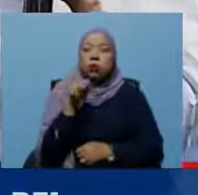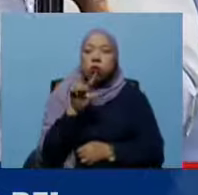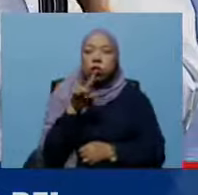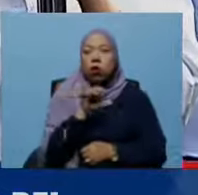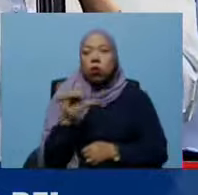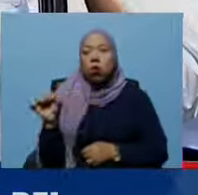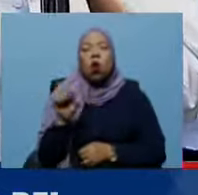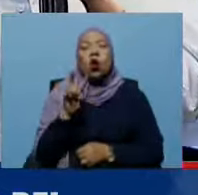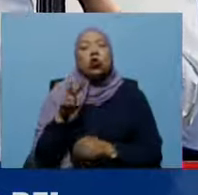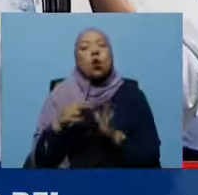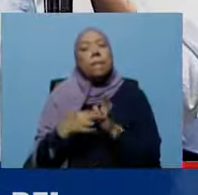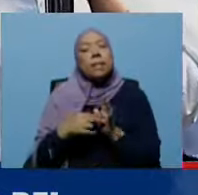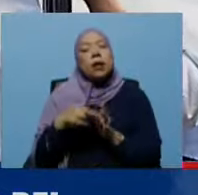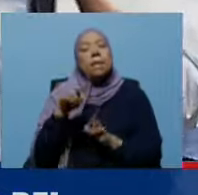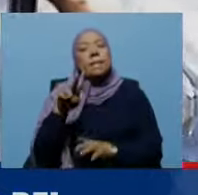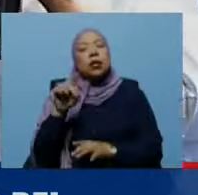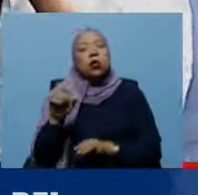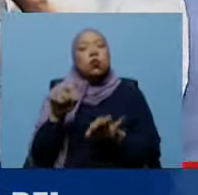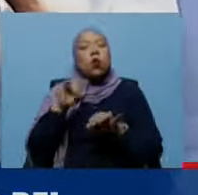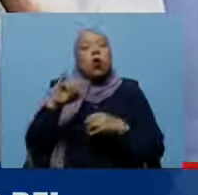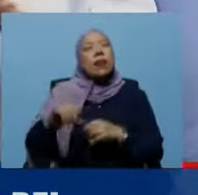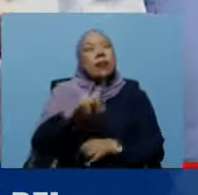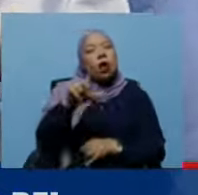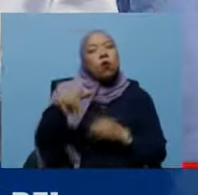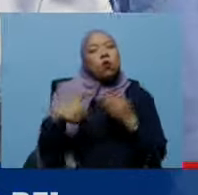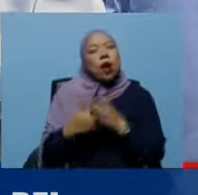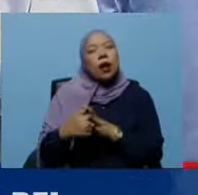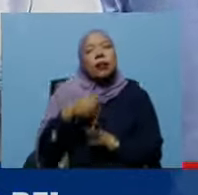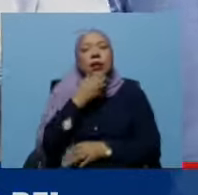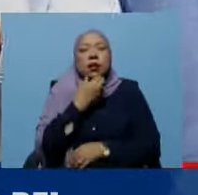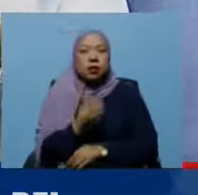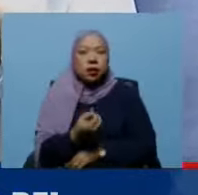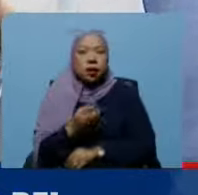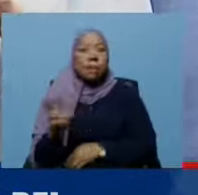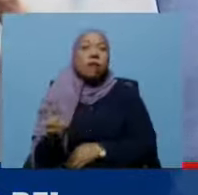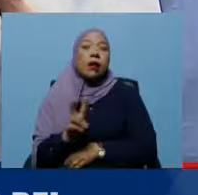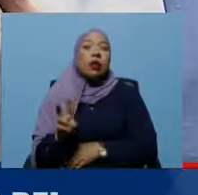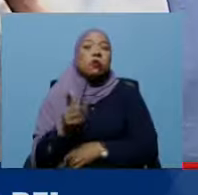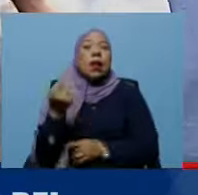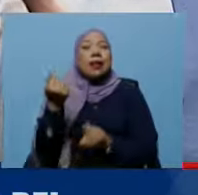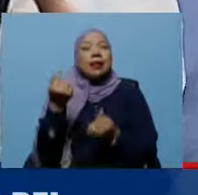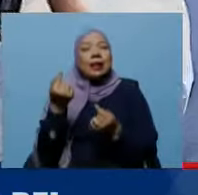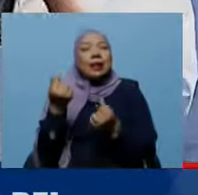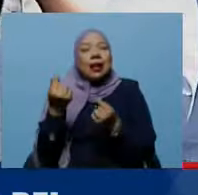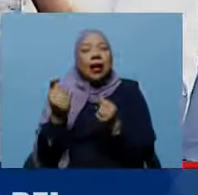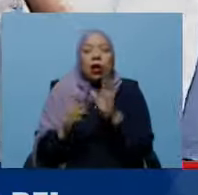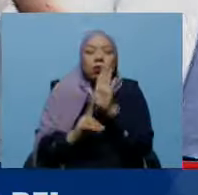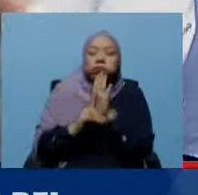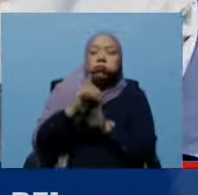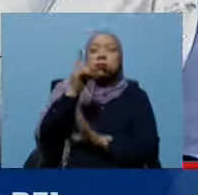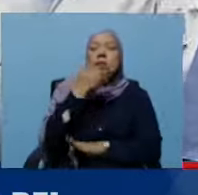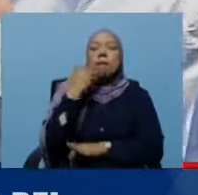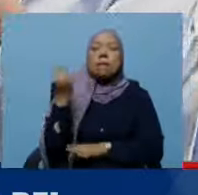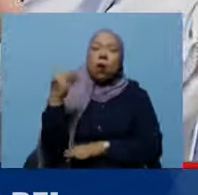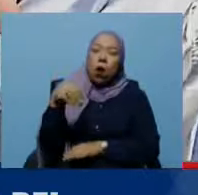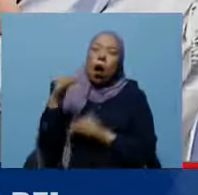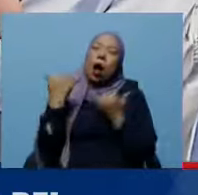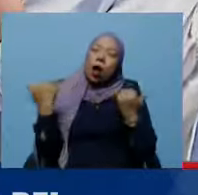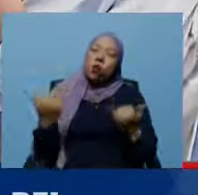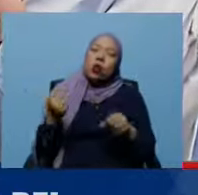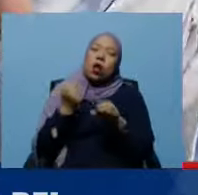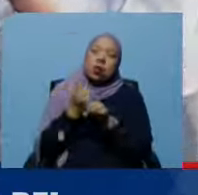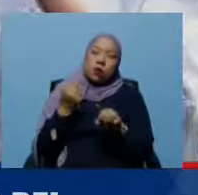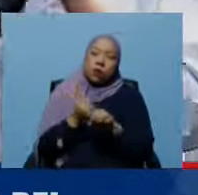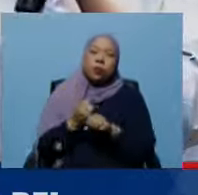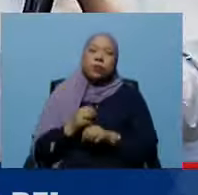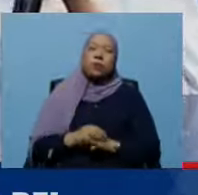año 2021 Venezuela transite por los caminos del crecimiento económico. Y ahí está el papel fundamental que juegan los